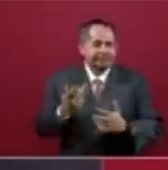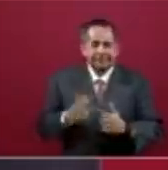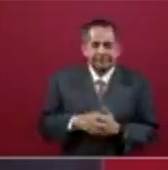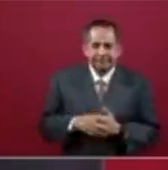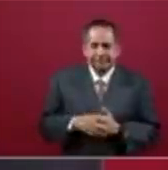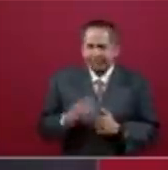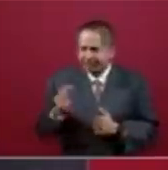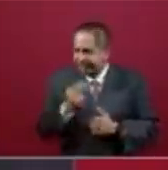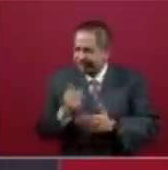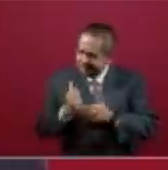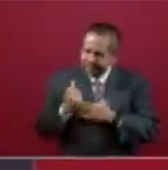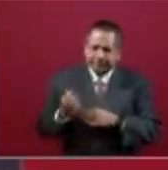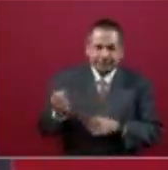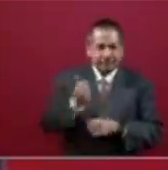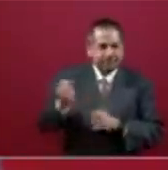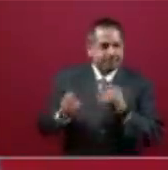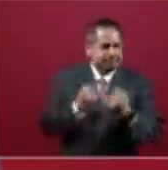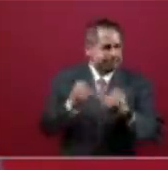requiere de suerte.